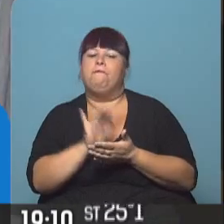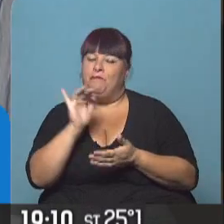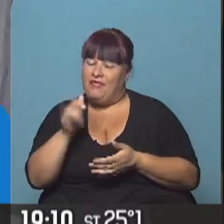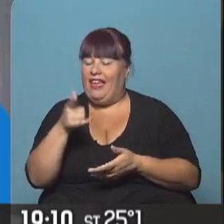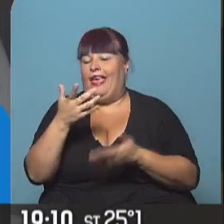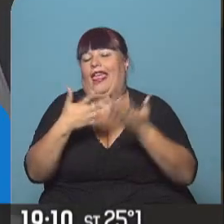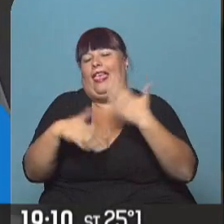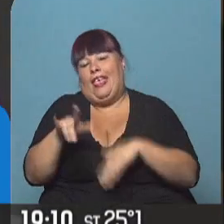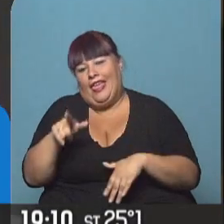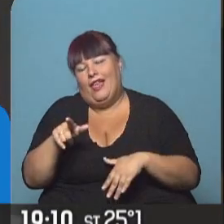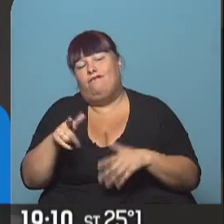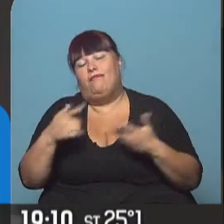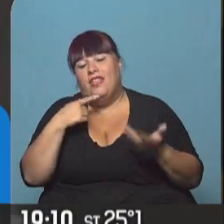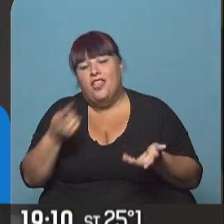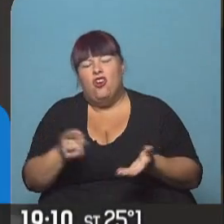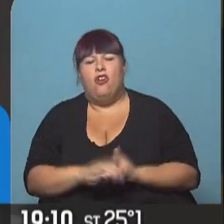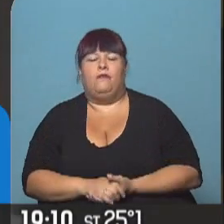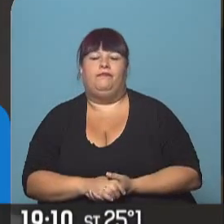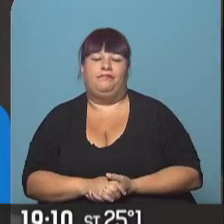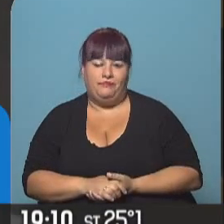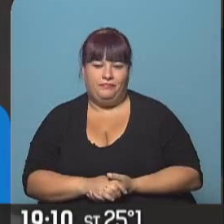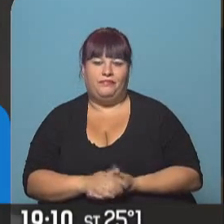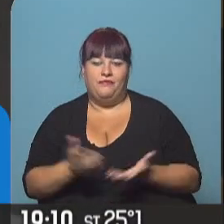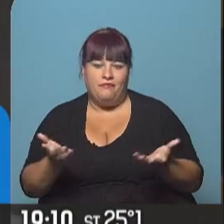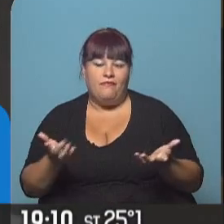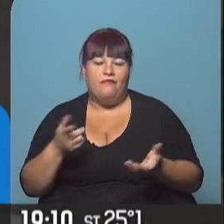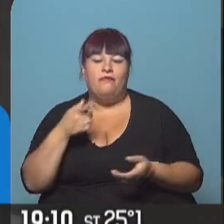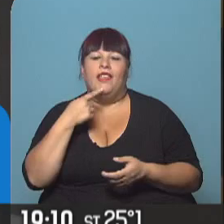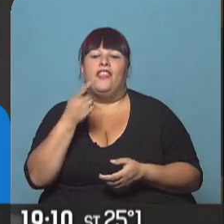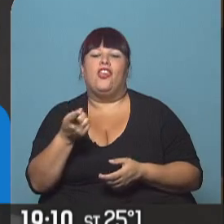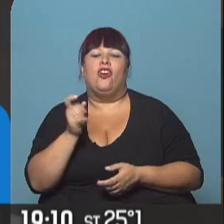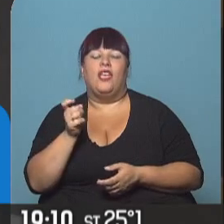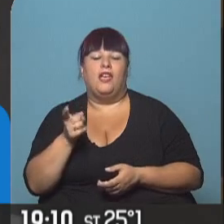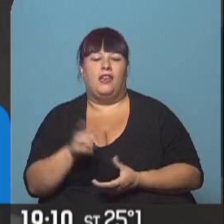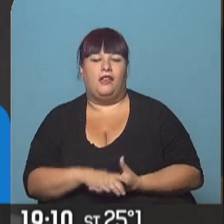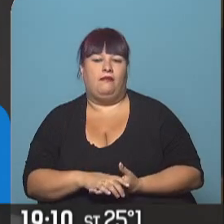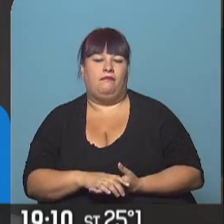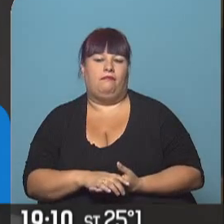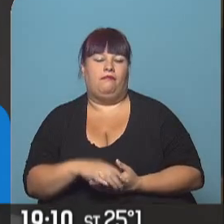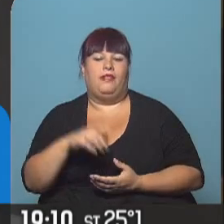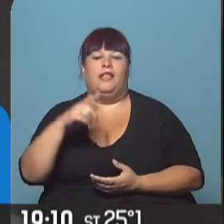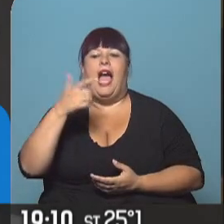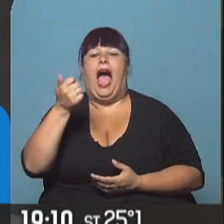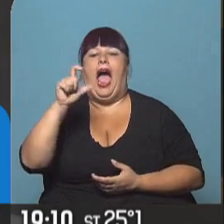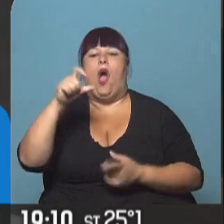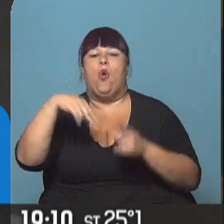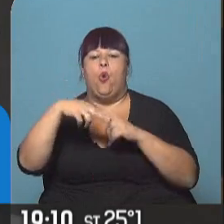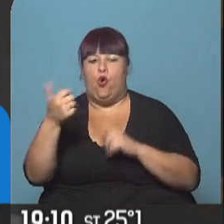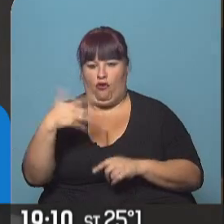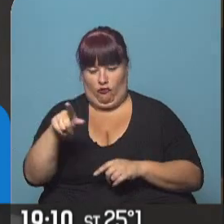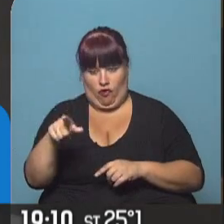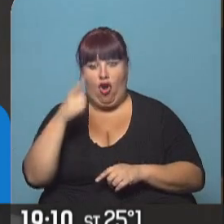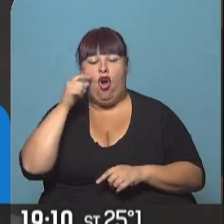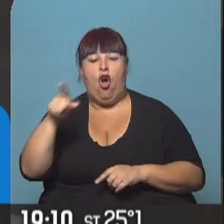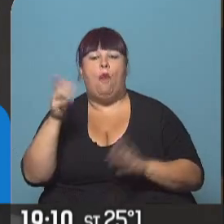es un argumento que, por supuesto, puso en escena básicamente Carlos Acuña, el